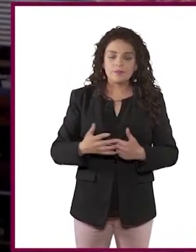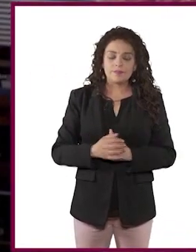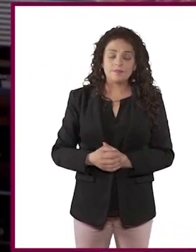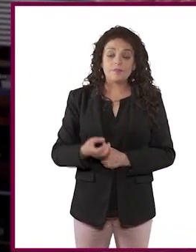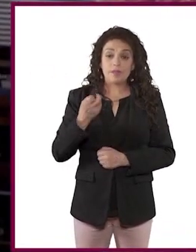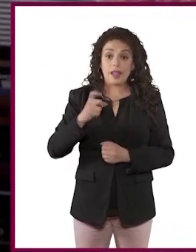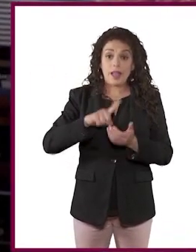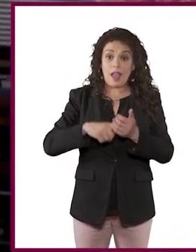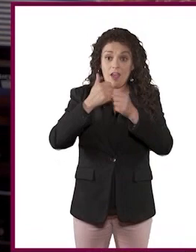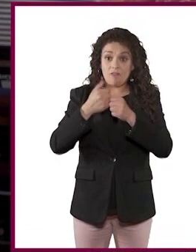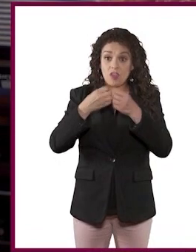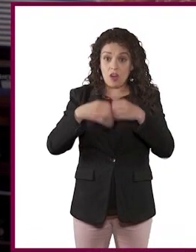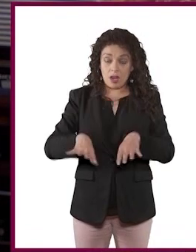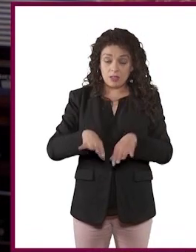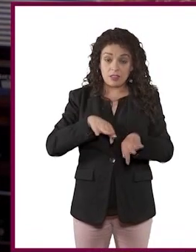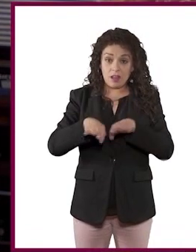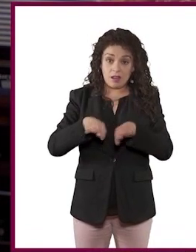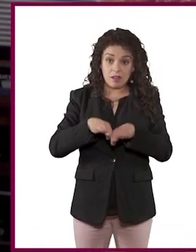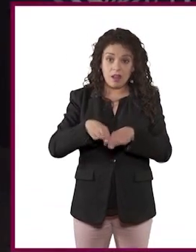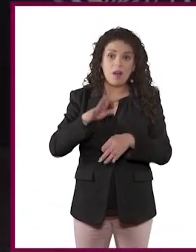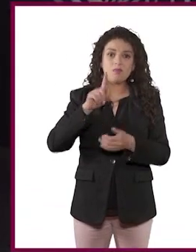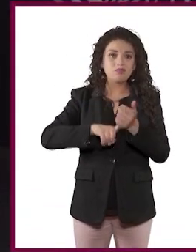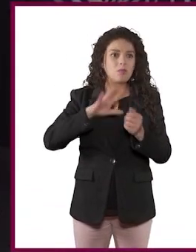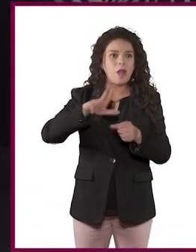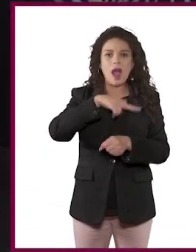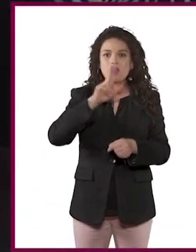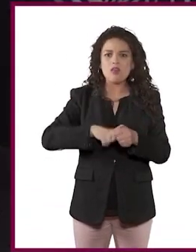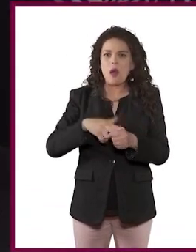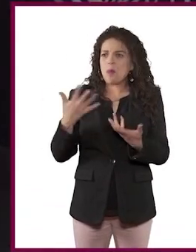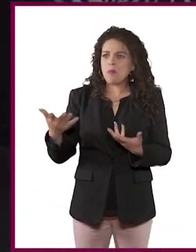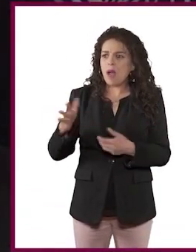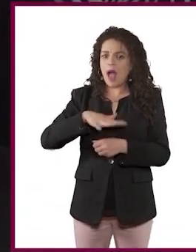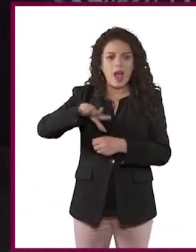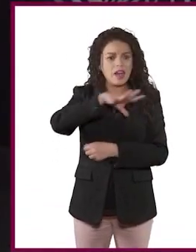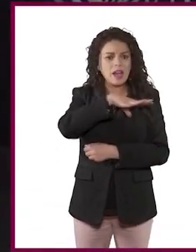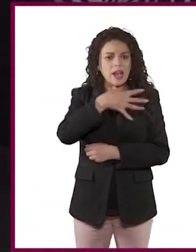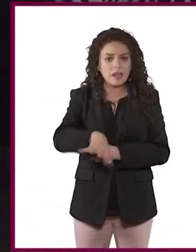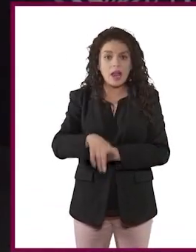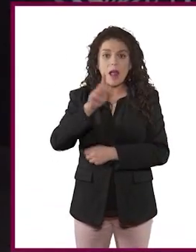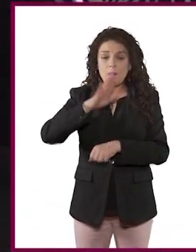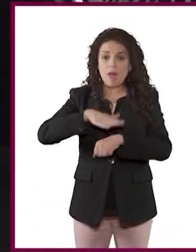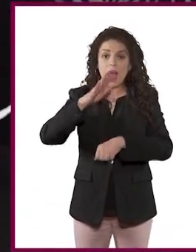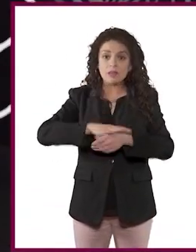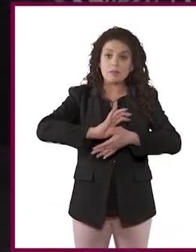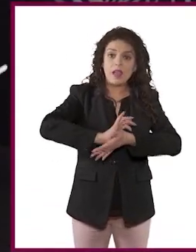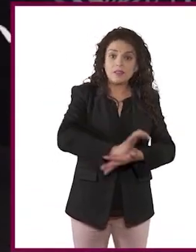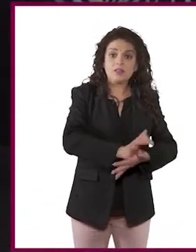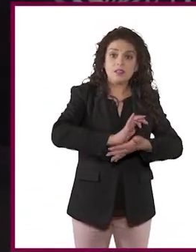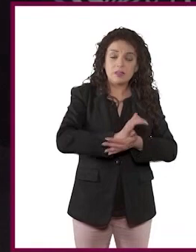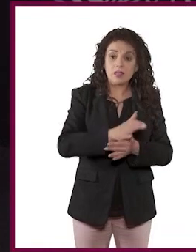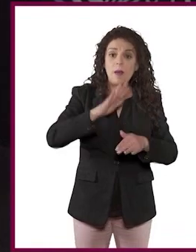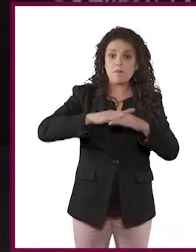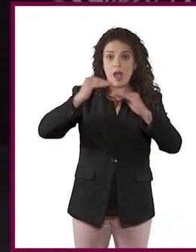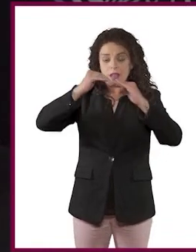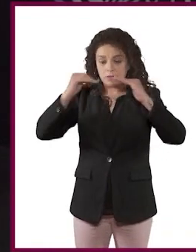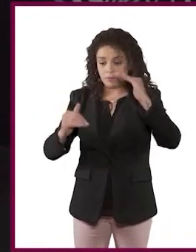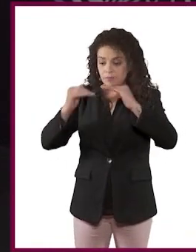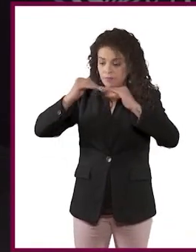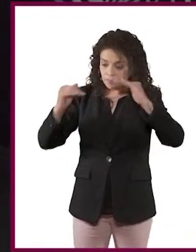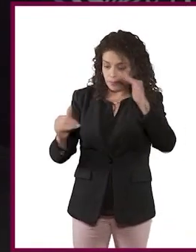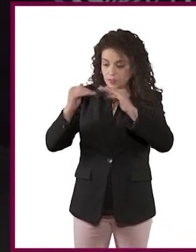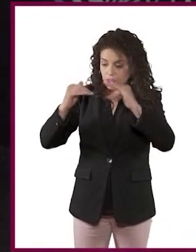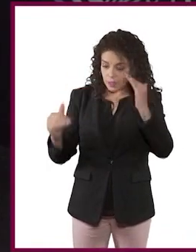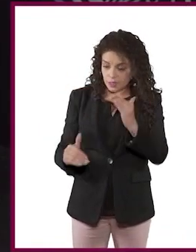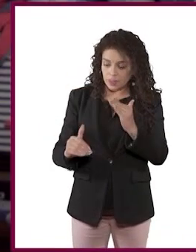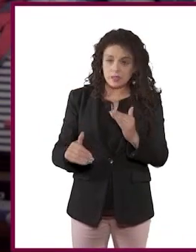violencia laboral normaliza la violencia en general, reproduce la discriminación y aumenta la desigualdad entre clases sociales o